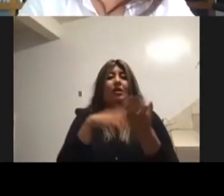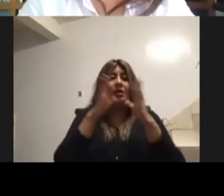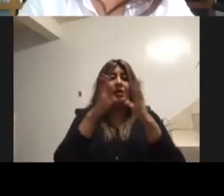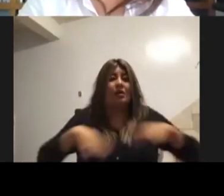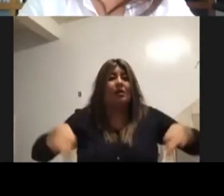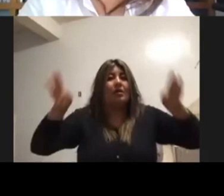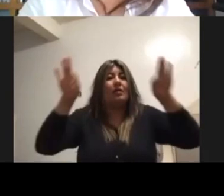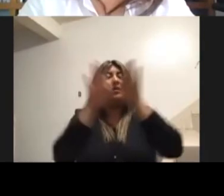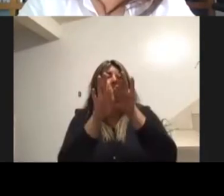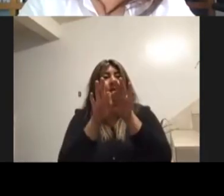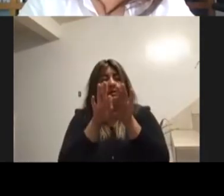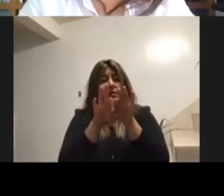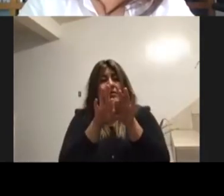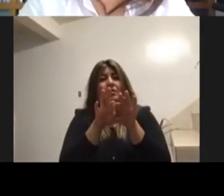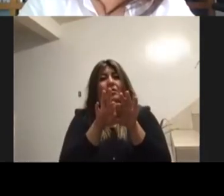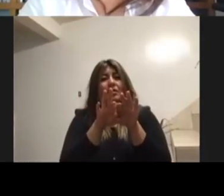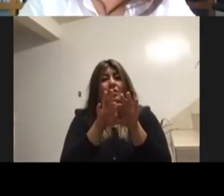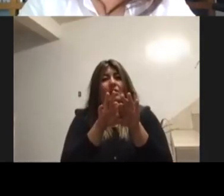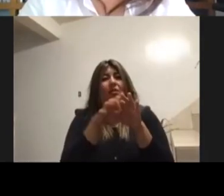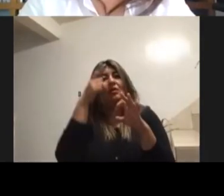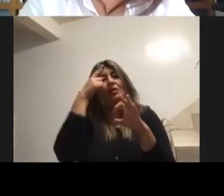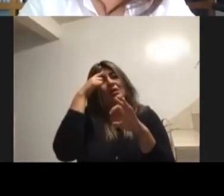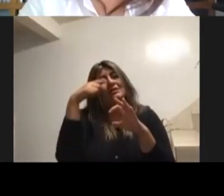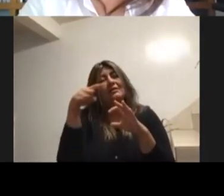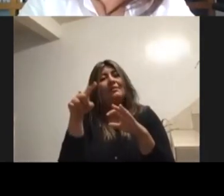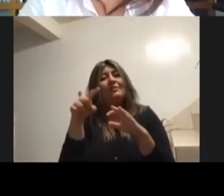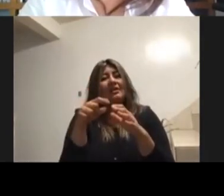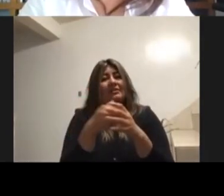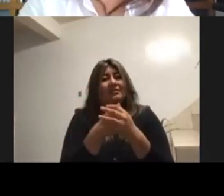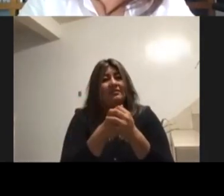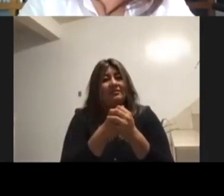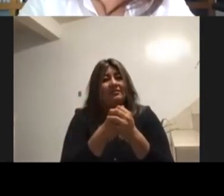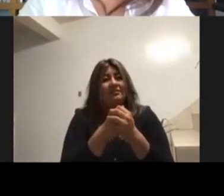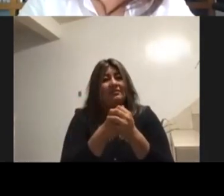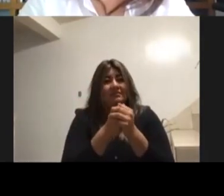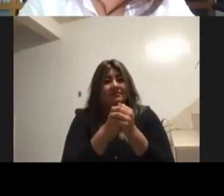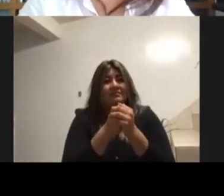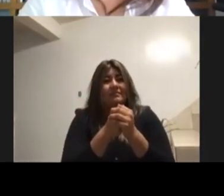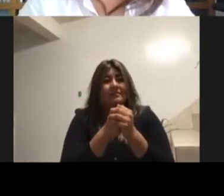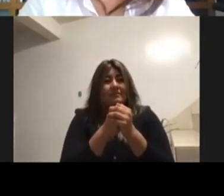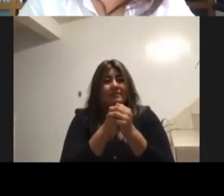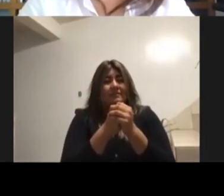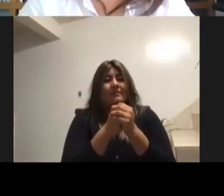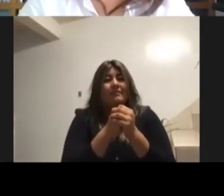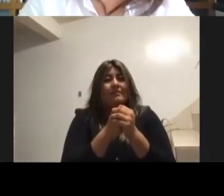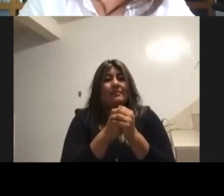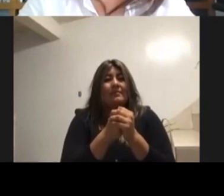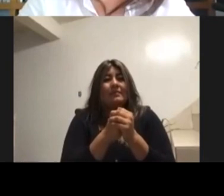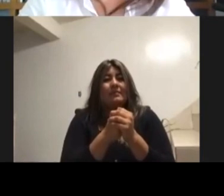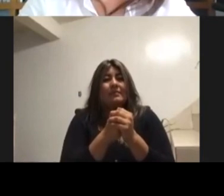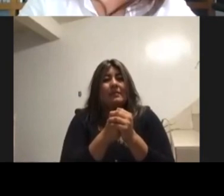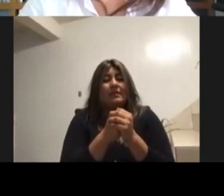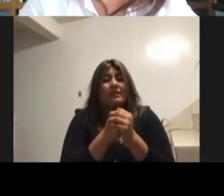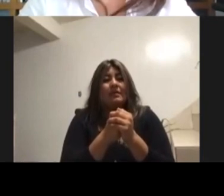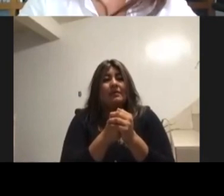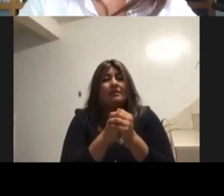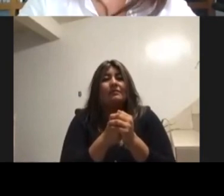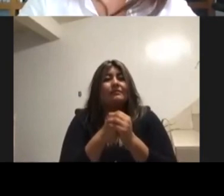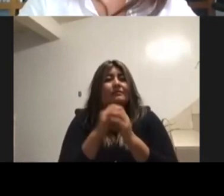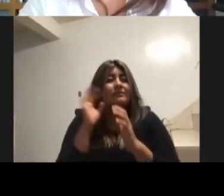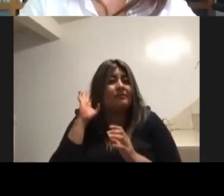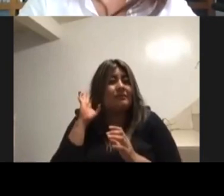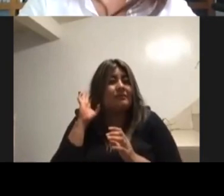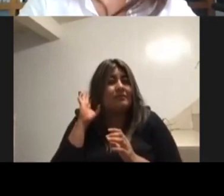cuando se registraron las genuinas innovaciones. Sí, son los maestros y las maestras, y no hay que